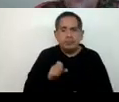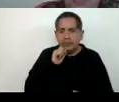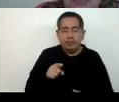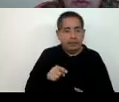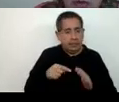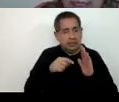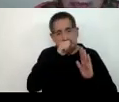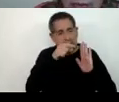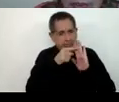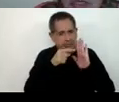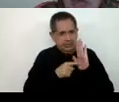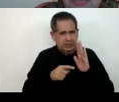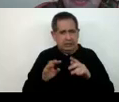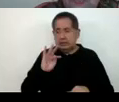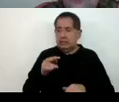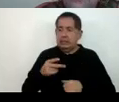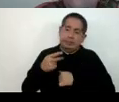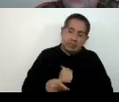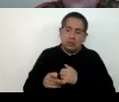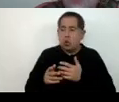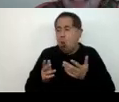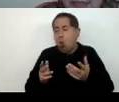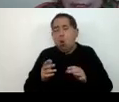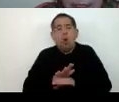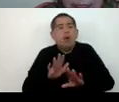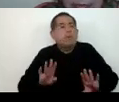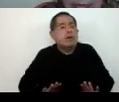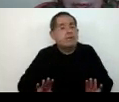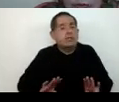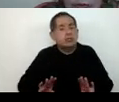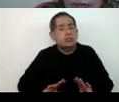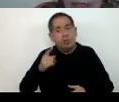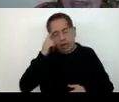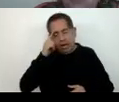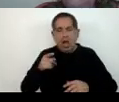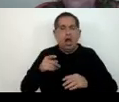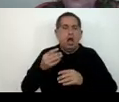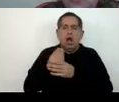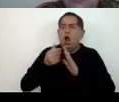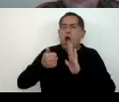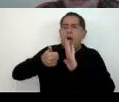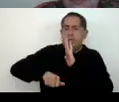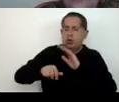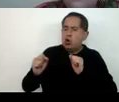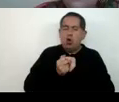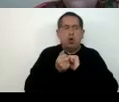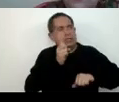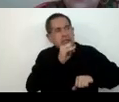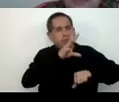señala cuáles son los riesgos y cuáles son los beneficios de este acto médico autorizado.